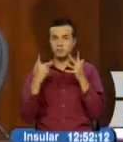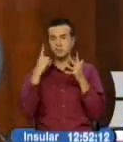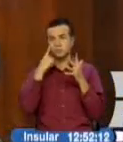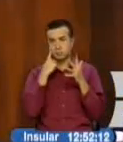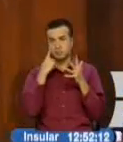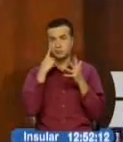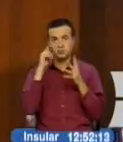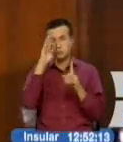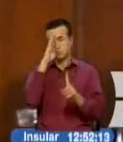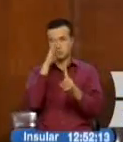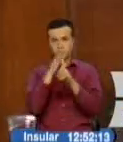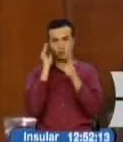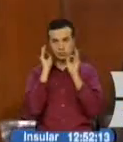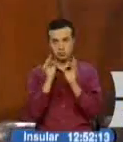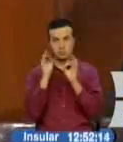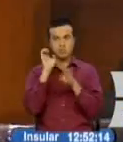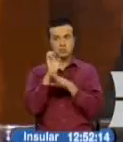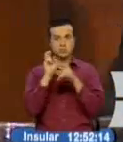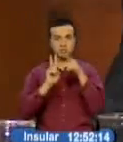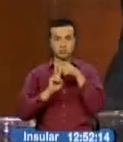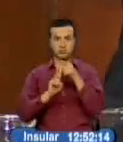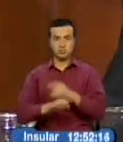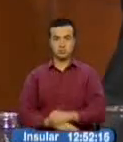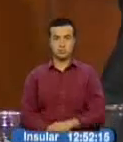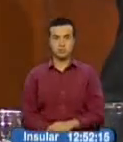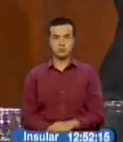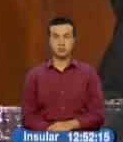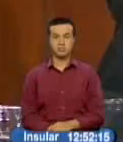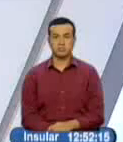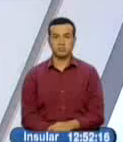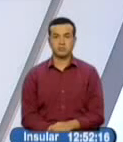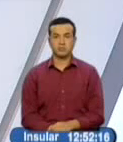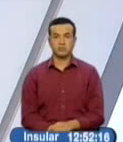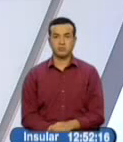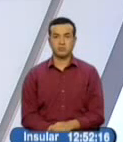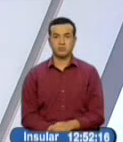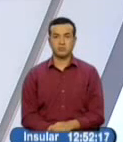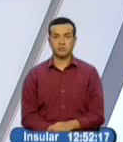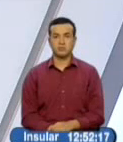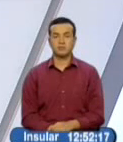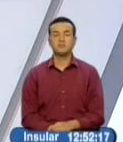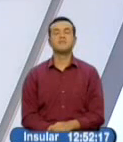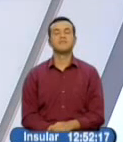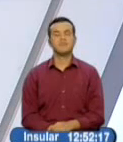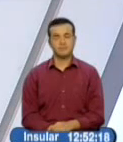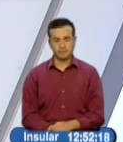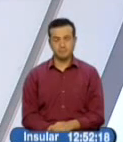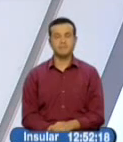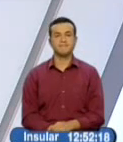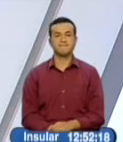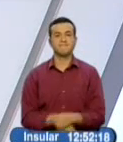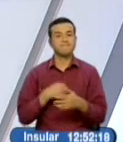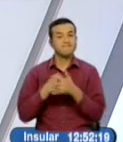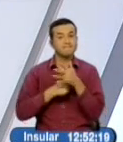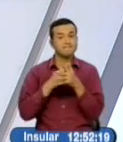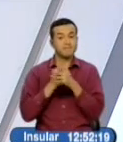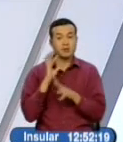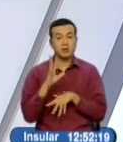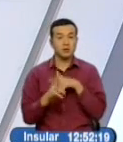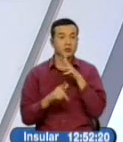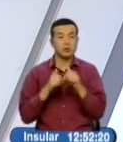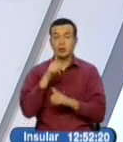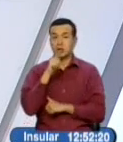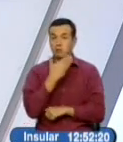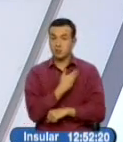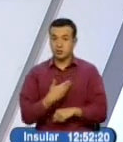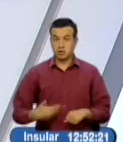cumplir con este objetivo. Rodrigo Gálvez, Ecuador TV. Mientras tanto, la cruzada para combatir la corrupción emprendida por